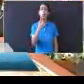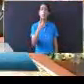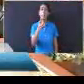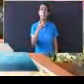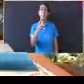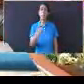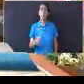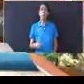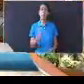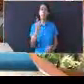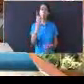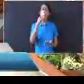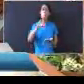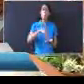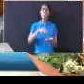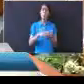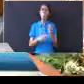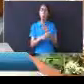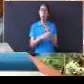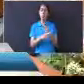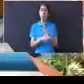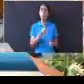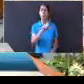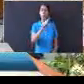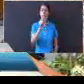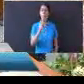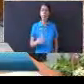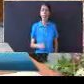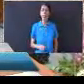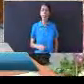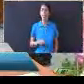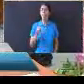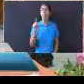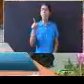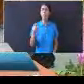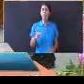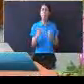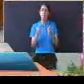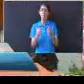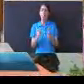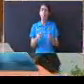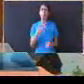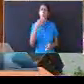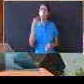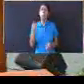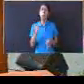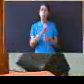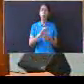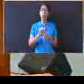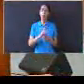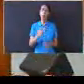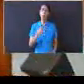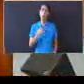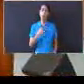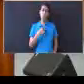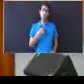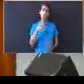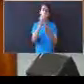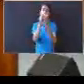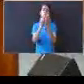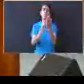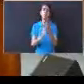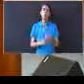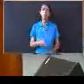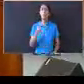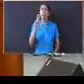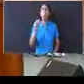Pero por qué no decir, si se predica, está bonito, hace las cosas mejor que yo. Dibuja mejor que yo, canta mejor que yo. Es un montón de cosas. No come mejor que yo,